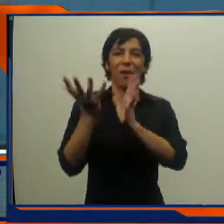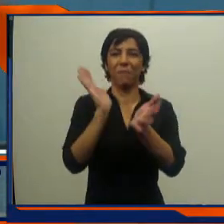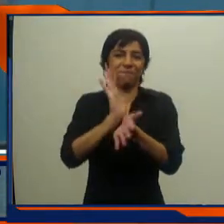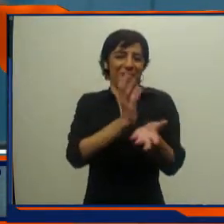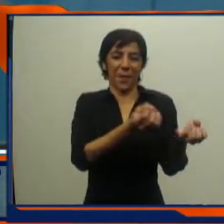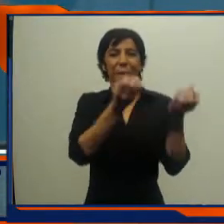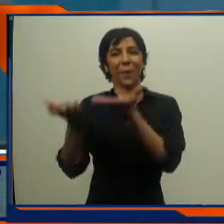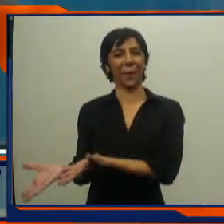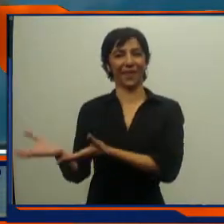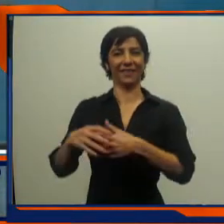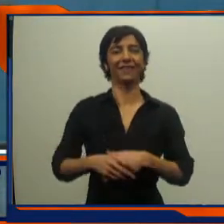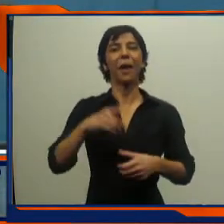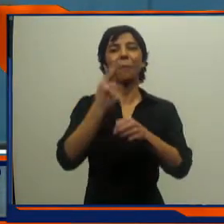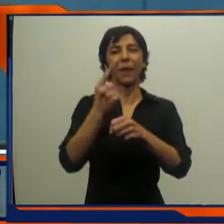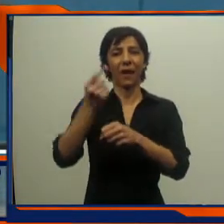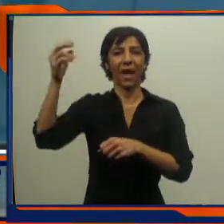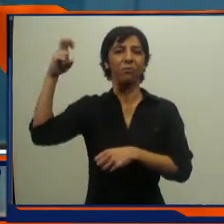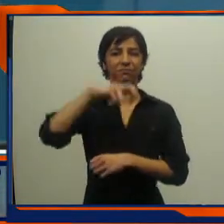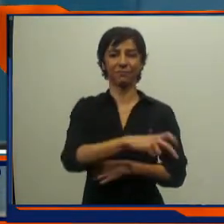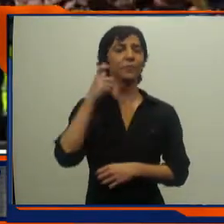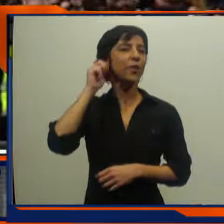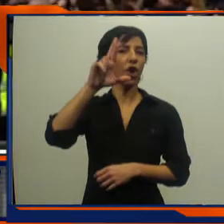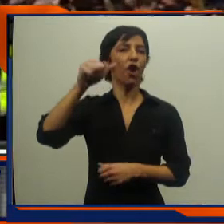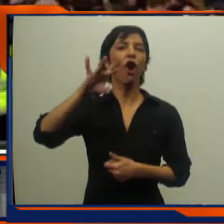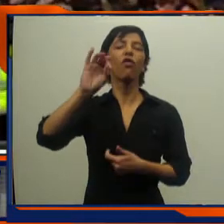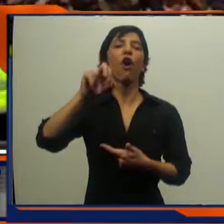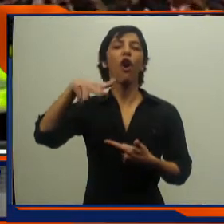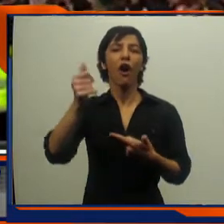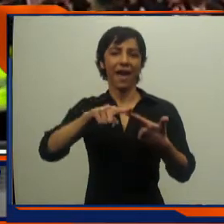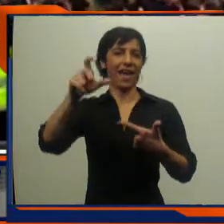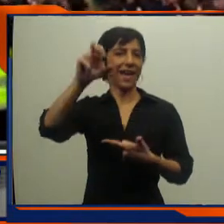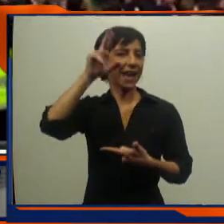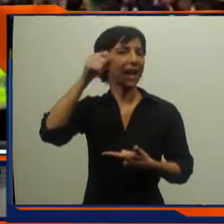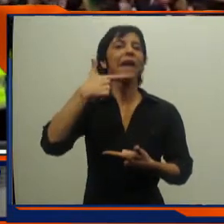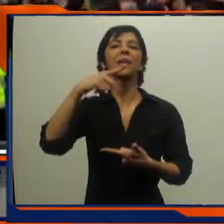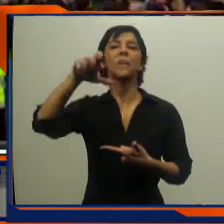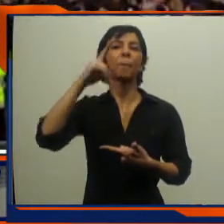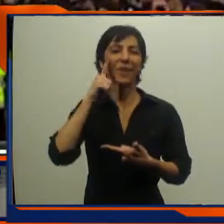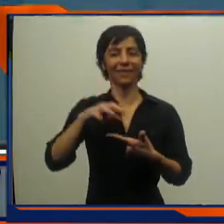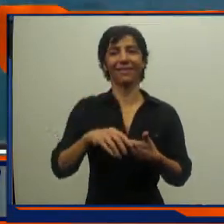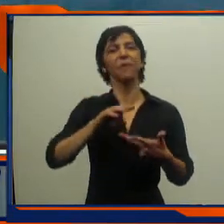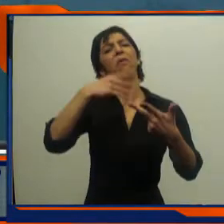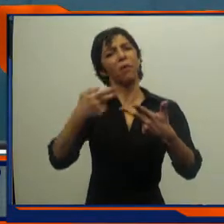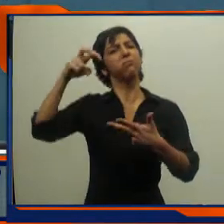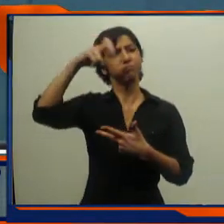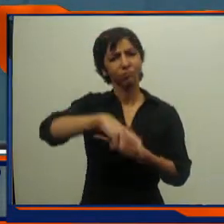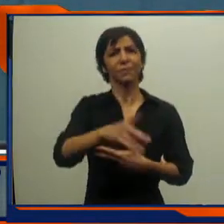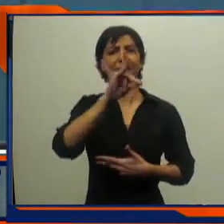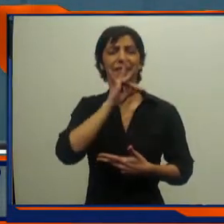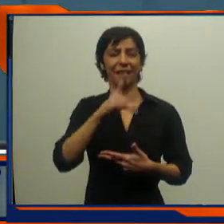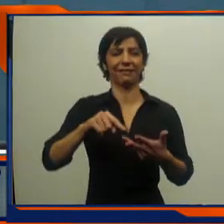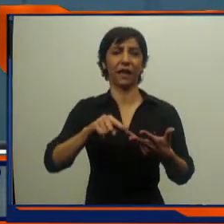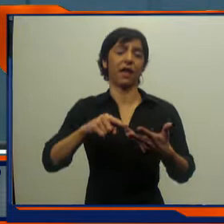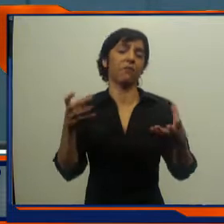Los primeros de bajar, Julio Grondona, Juan Carlos Crespi, bajando del avión, seguidos también por Alejandro Sabela, su